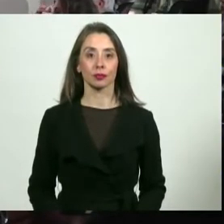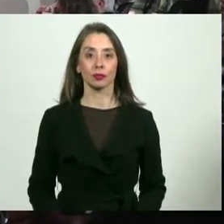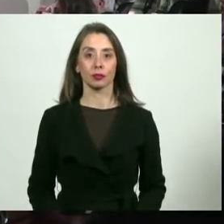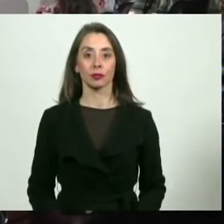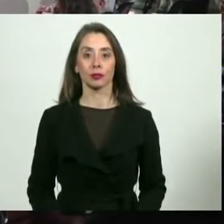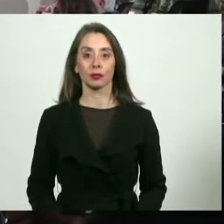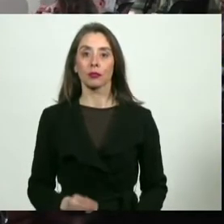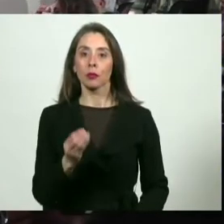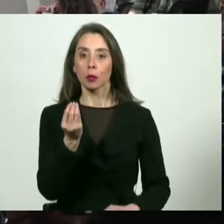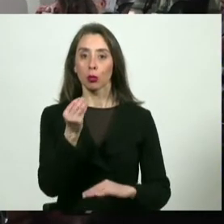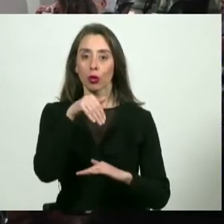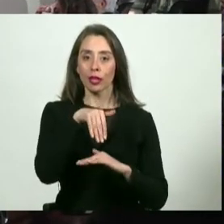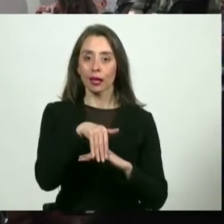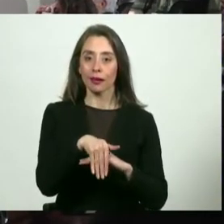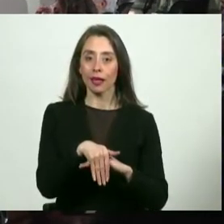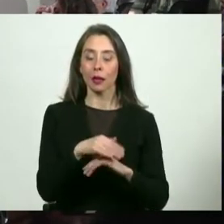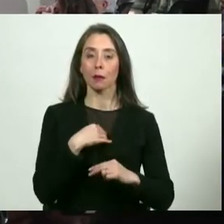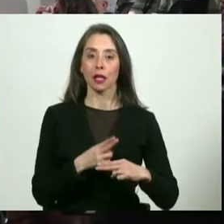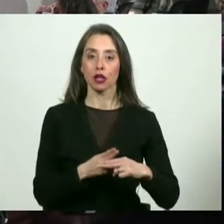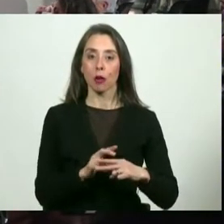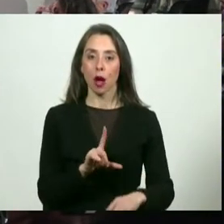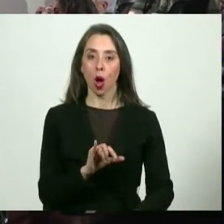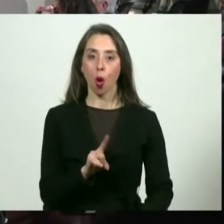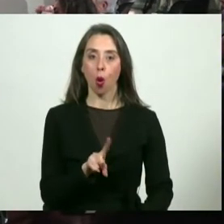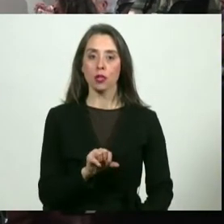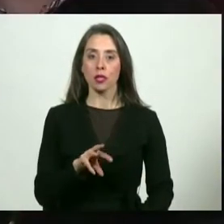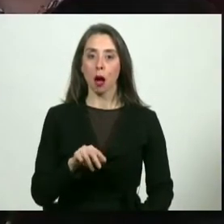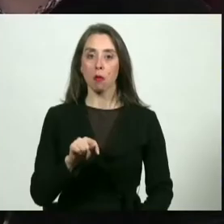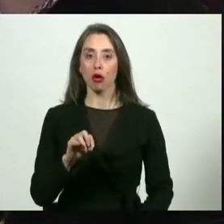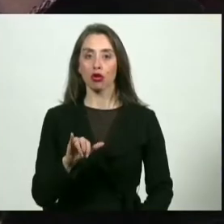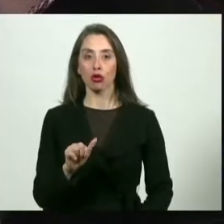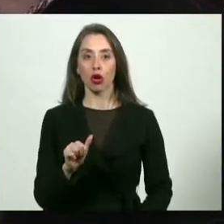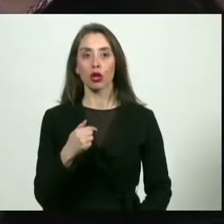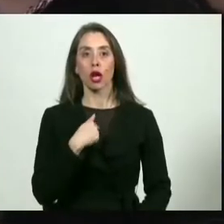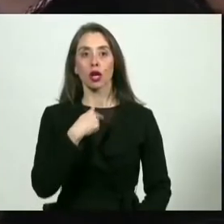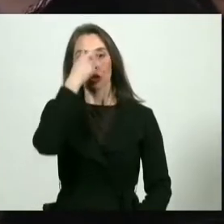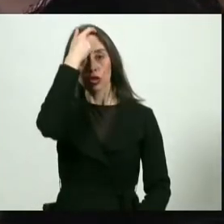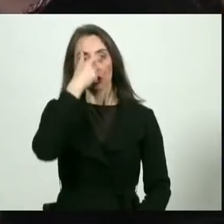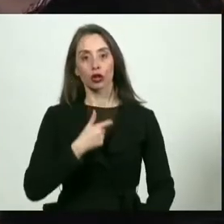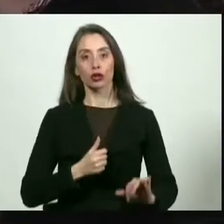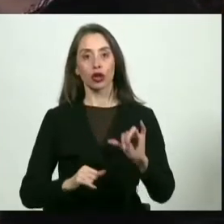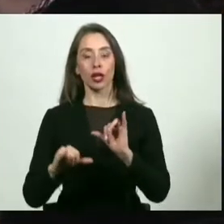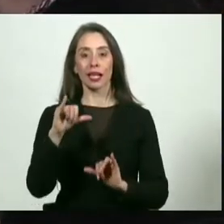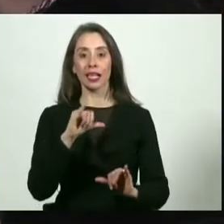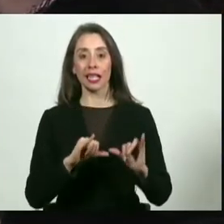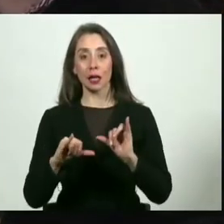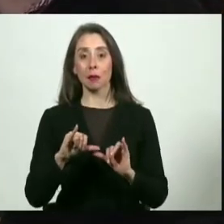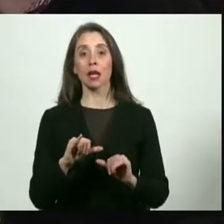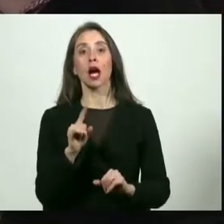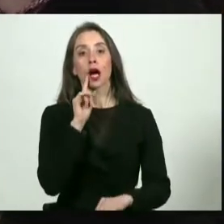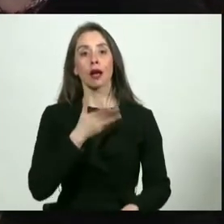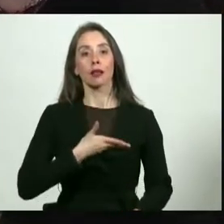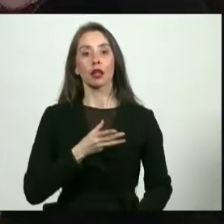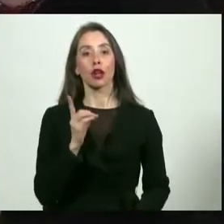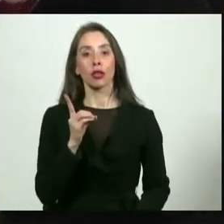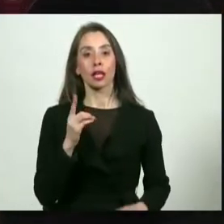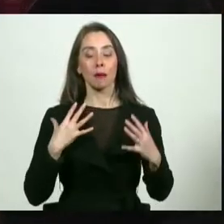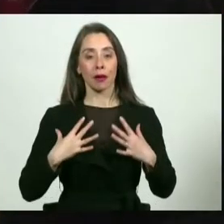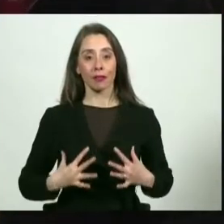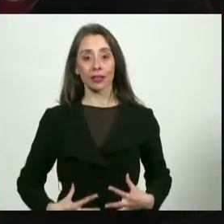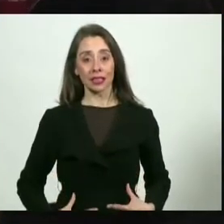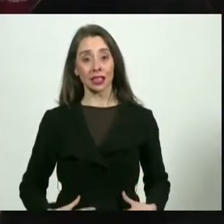se identificaran y dijeran a quién va dirigida la pregunta. Ahí me